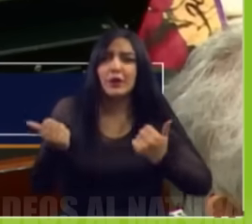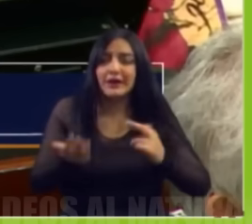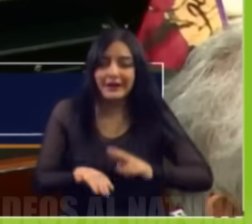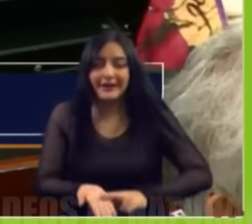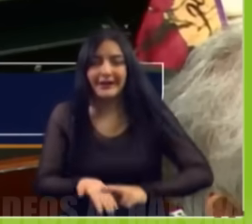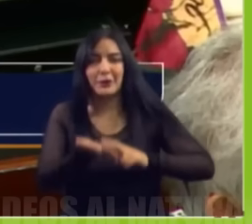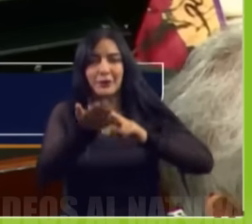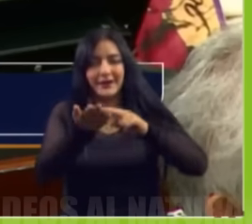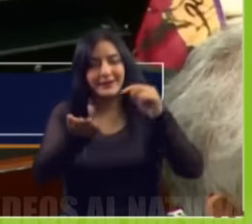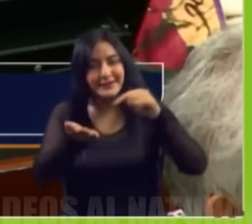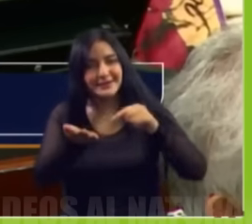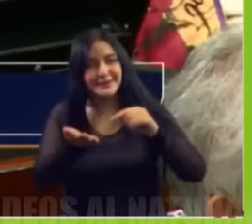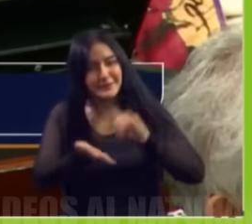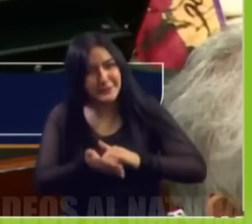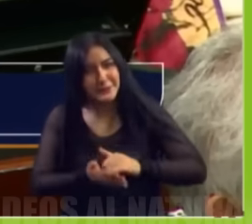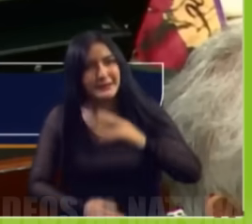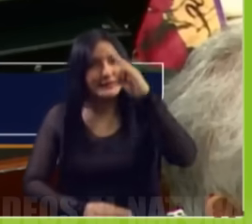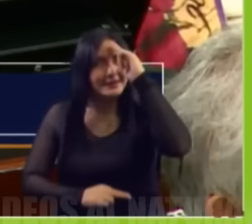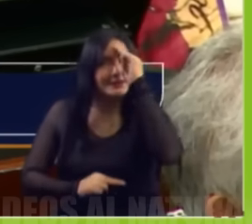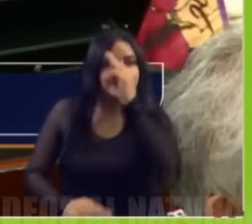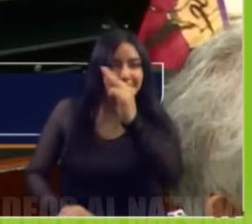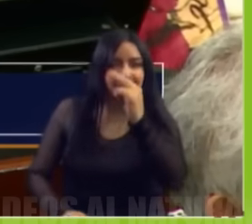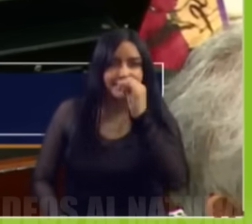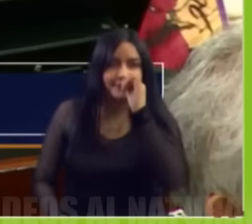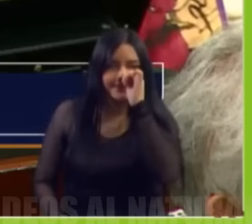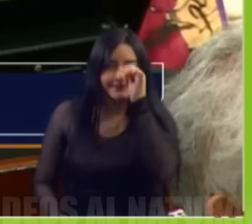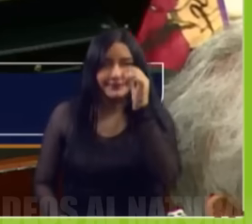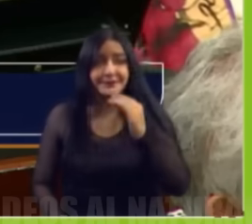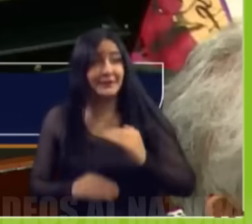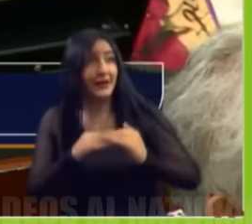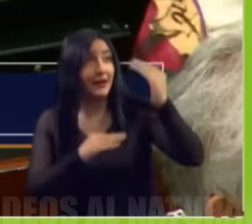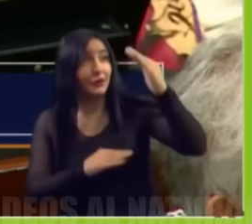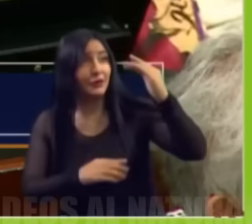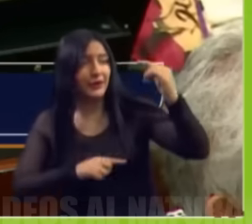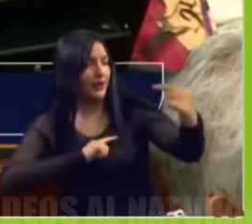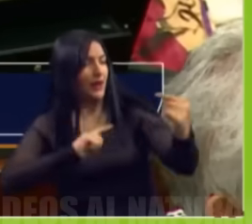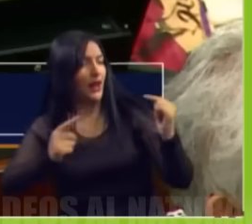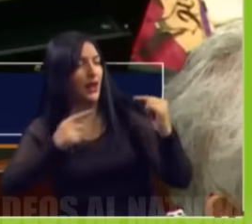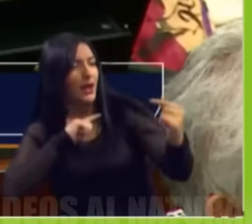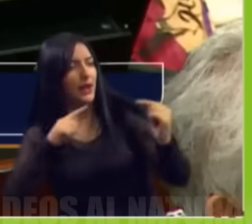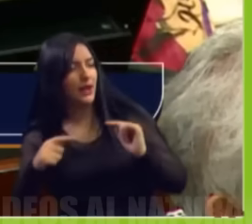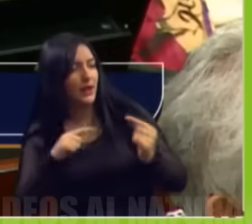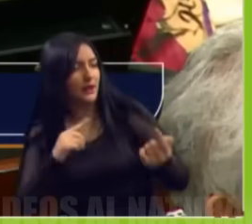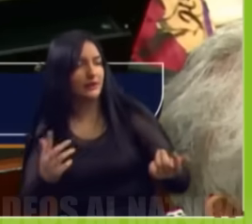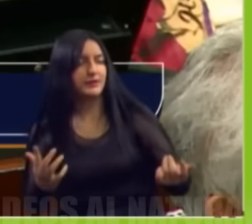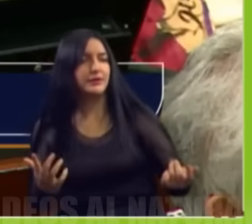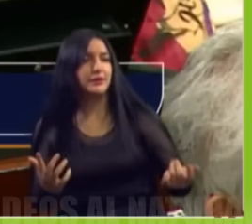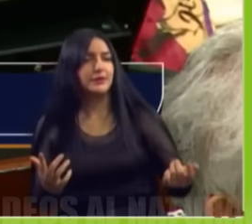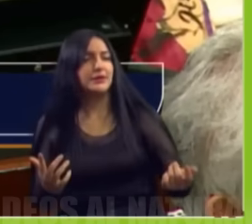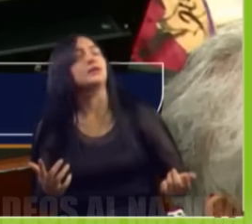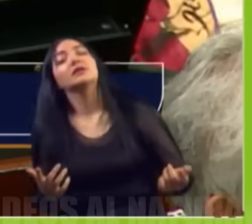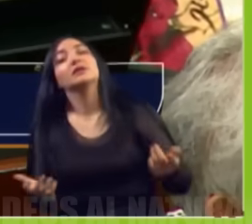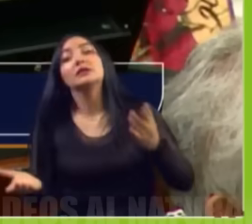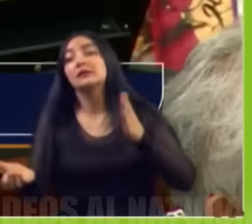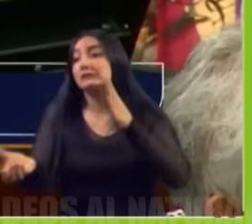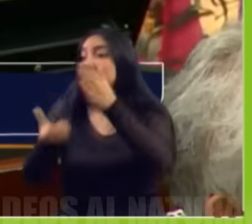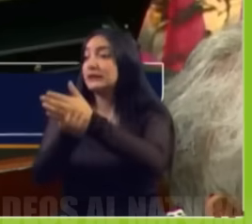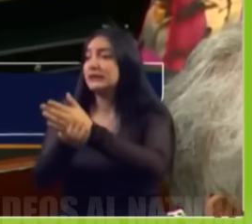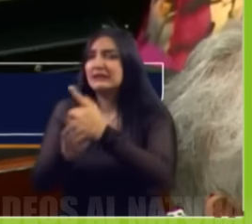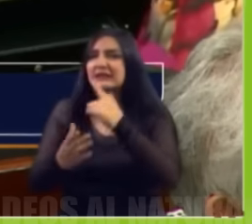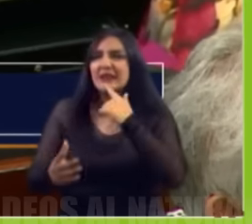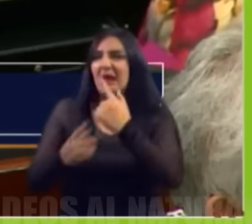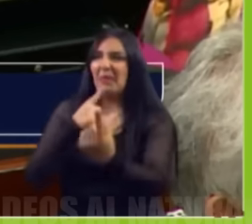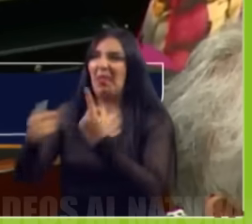recuperar eso, el respeto, la altura del debate, el no ir a la ofensa